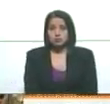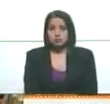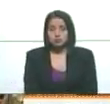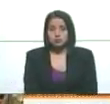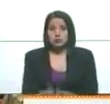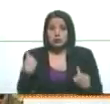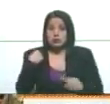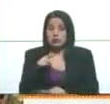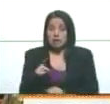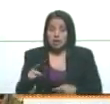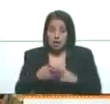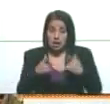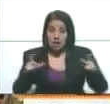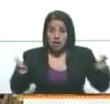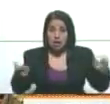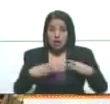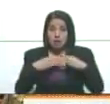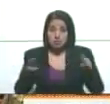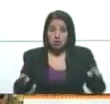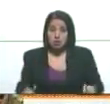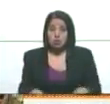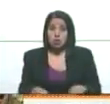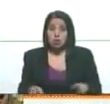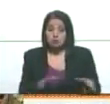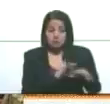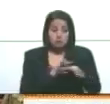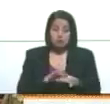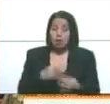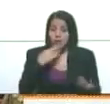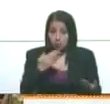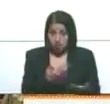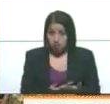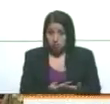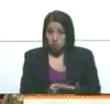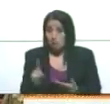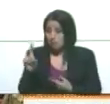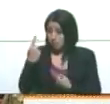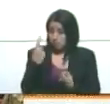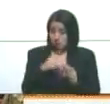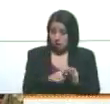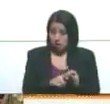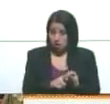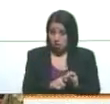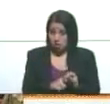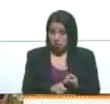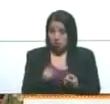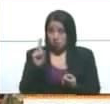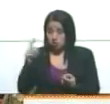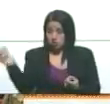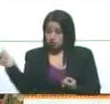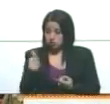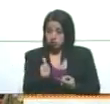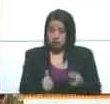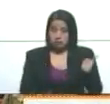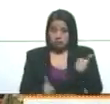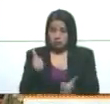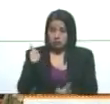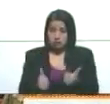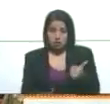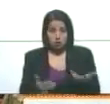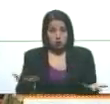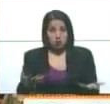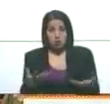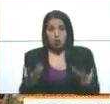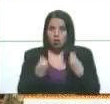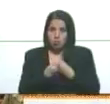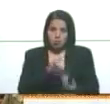tener abiertos para los partidos aliados. Pero nosotros pedimos, primero que sean, si tú vas a lanzar a un compañero en el Furrial, que sea del